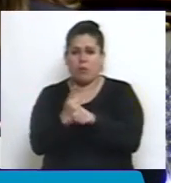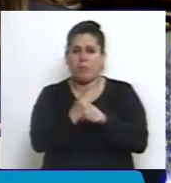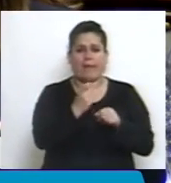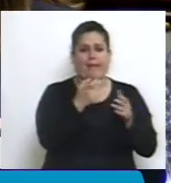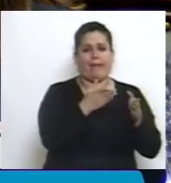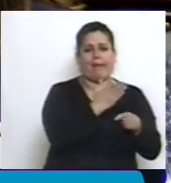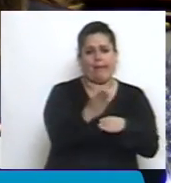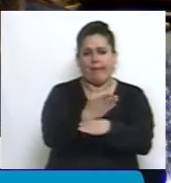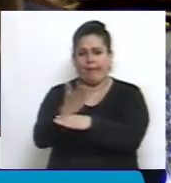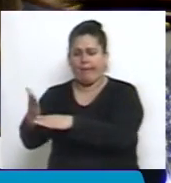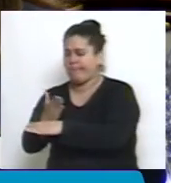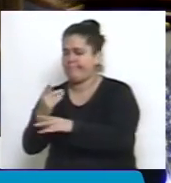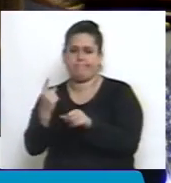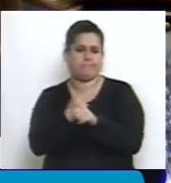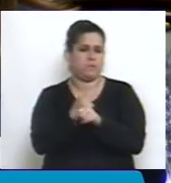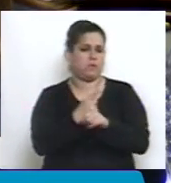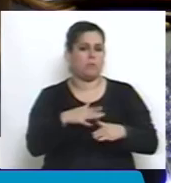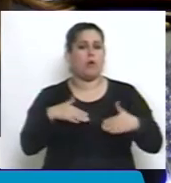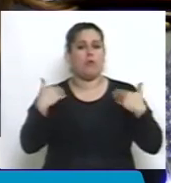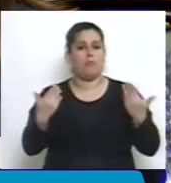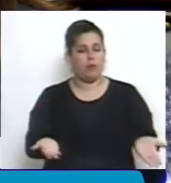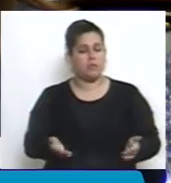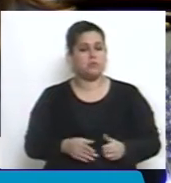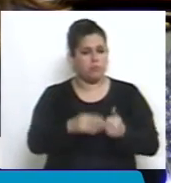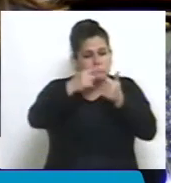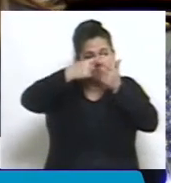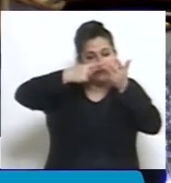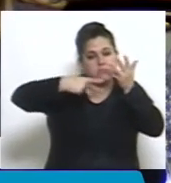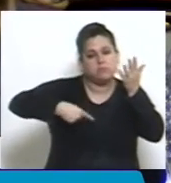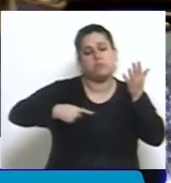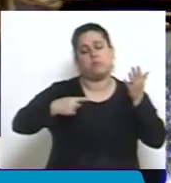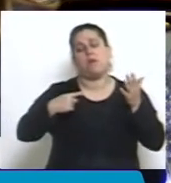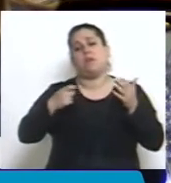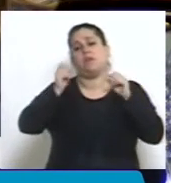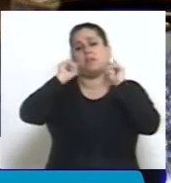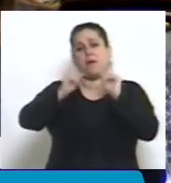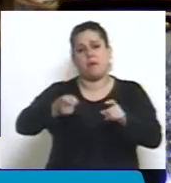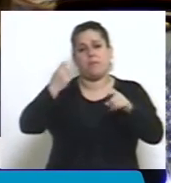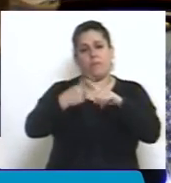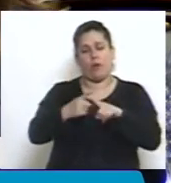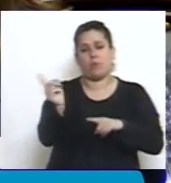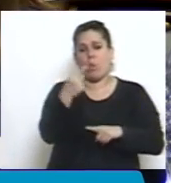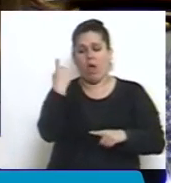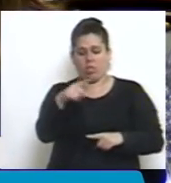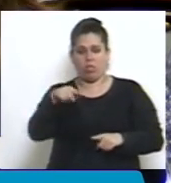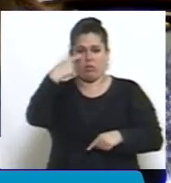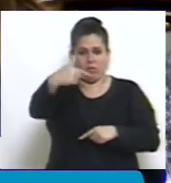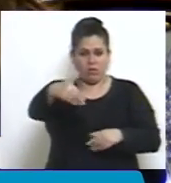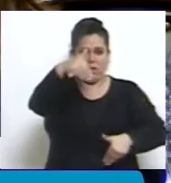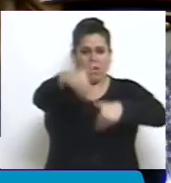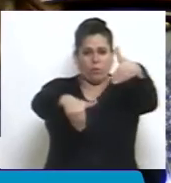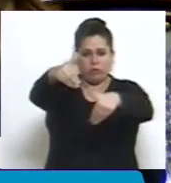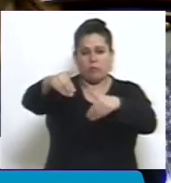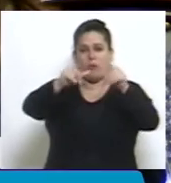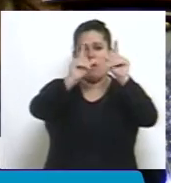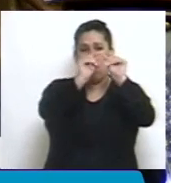otro. De modo que por estas razones y por las razones que cuando votemos artículo por